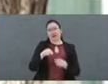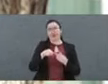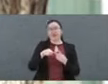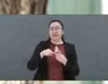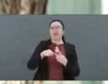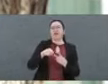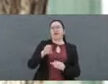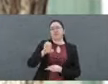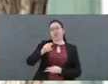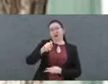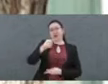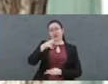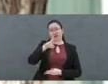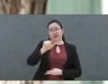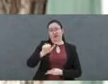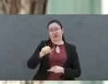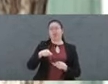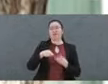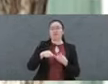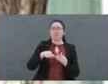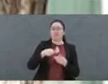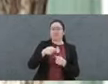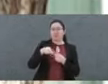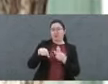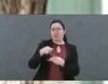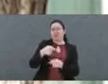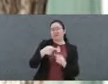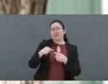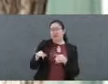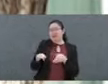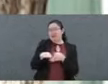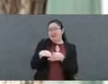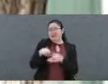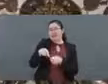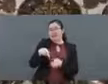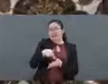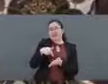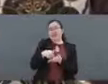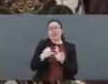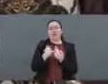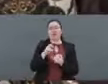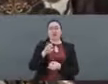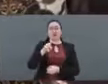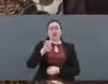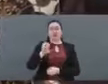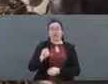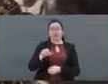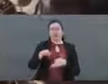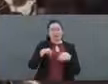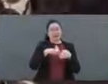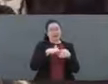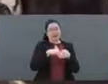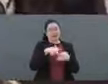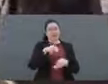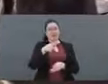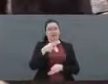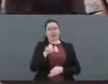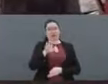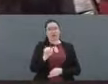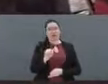los vecinos más inmediatos a esta instalación, de La Rodeo, que está enfrente de la Mixhuca, o sea, que son